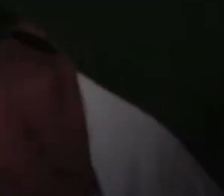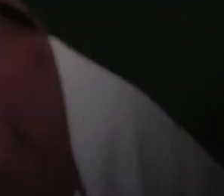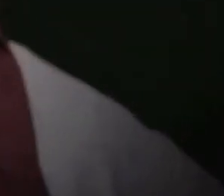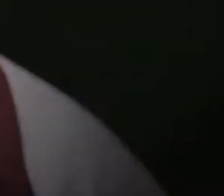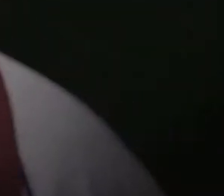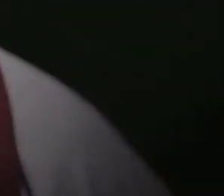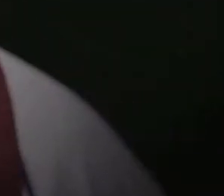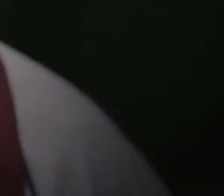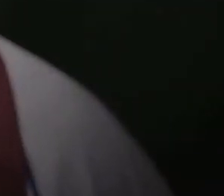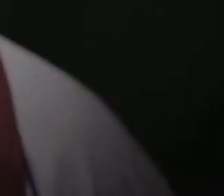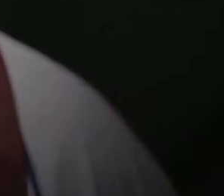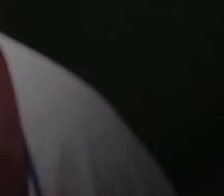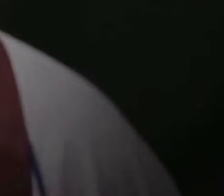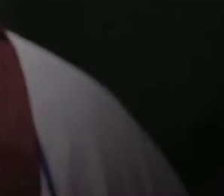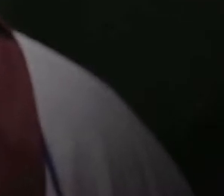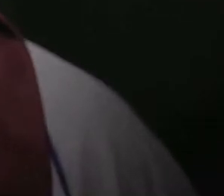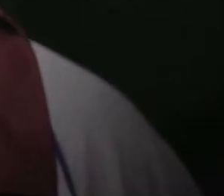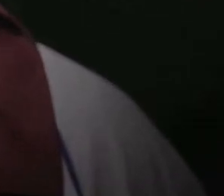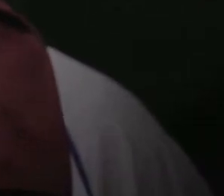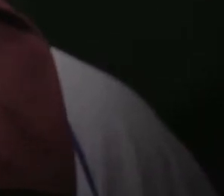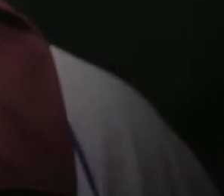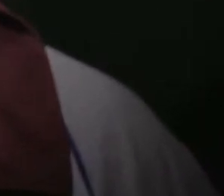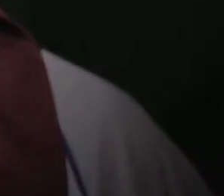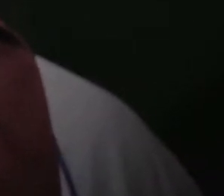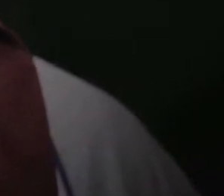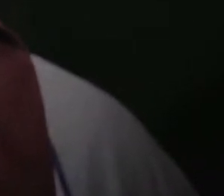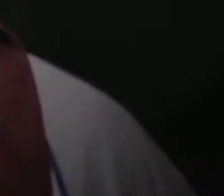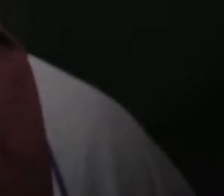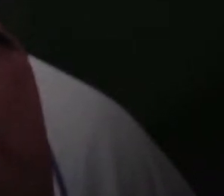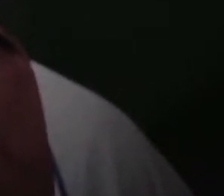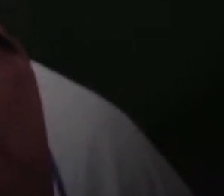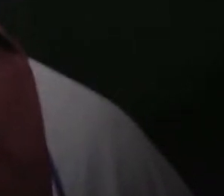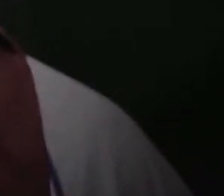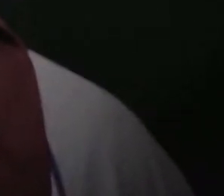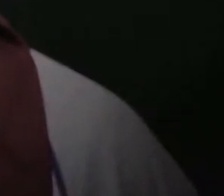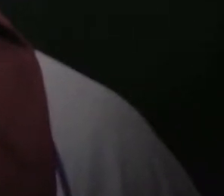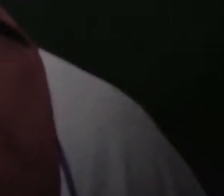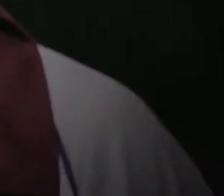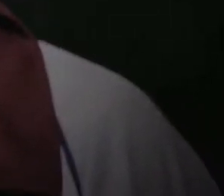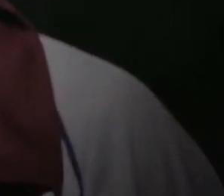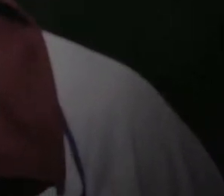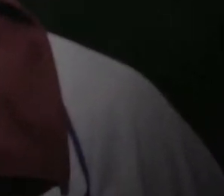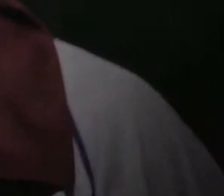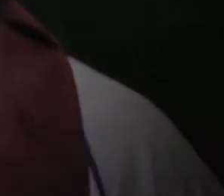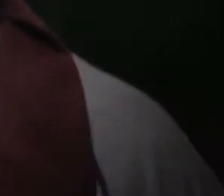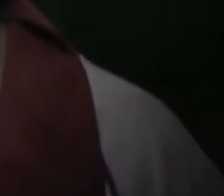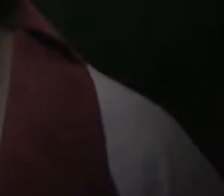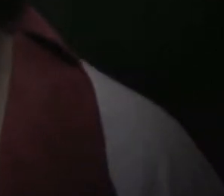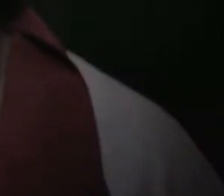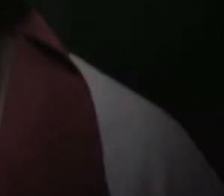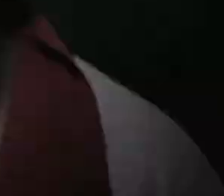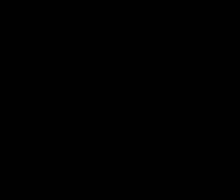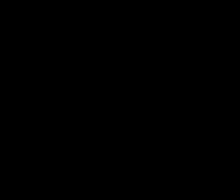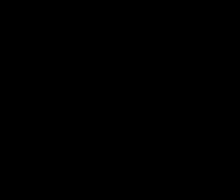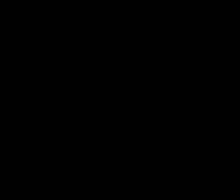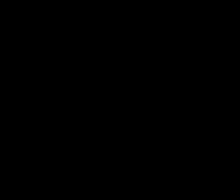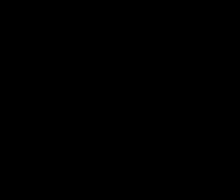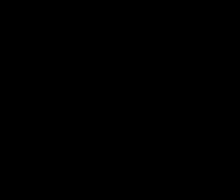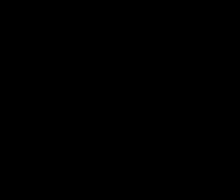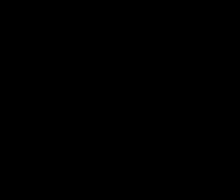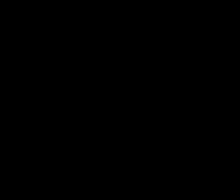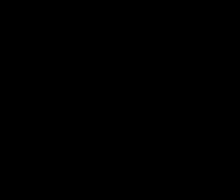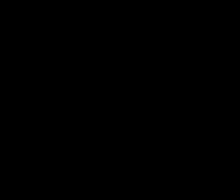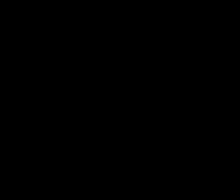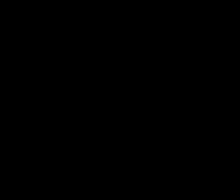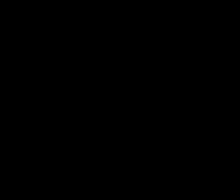Bueno, yo me llamo Jorge, me gusta cantar, me gusta bailar, me gusta rancheras.